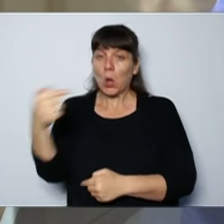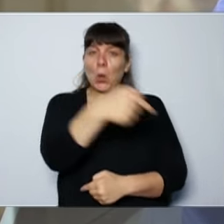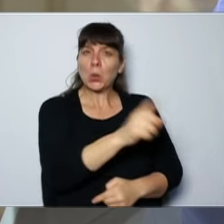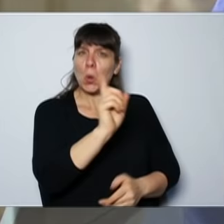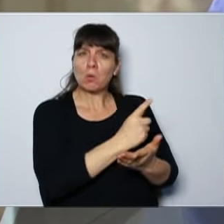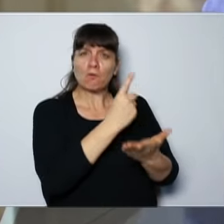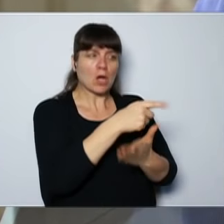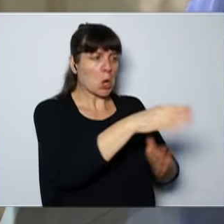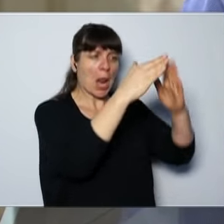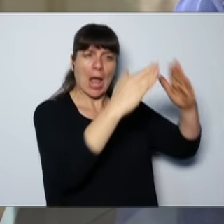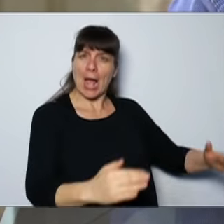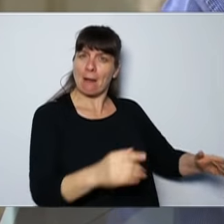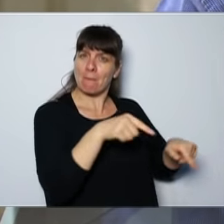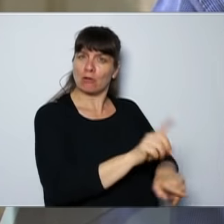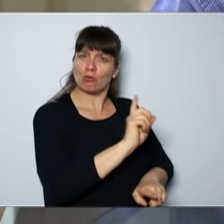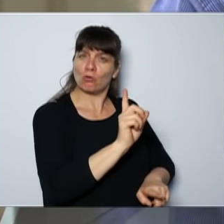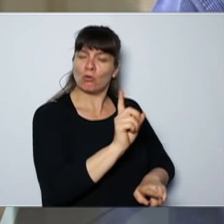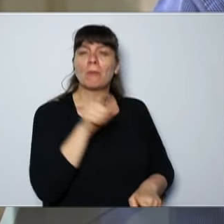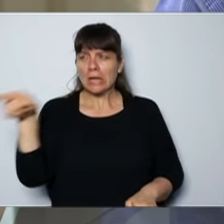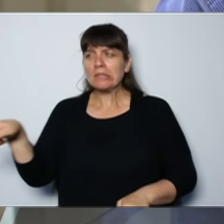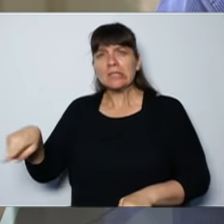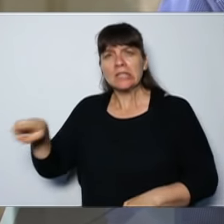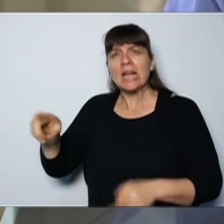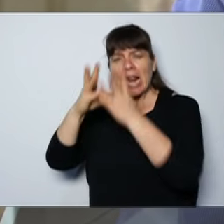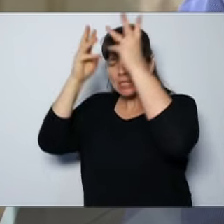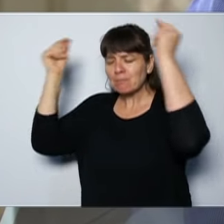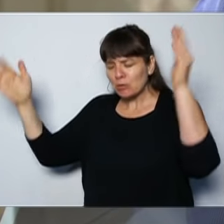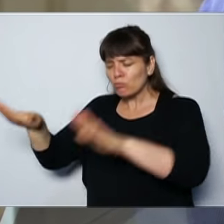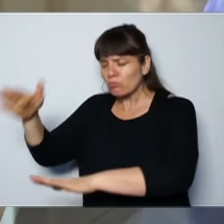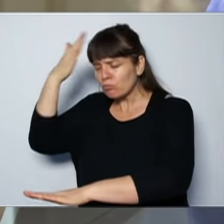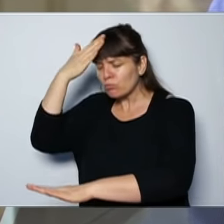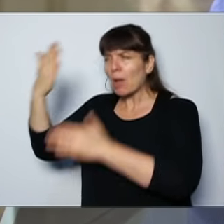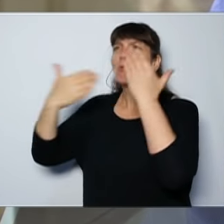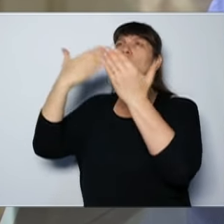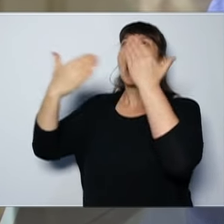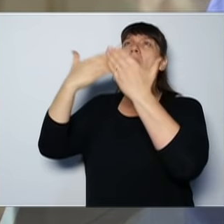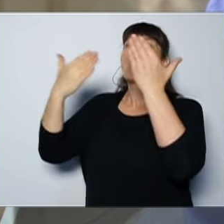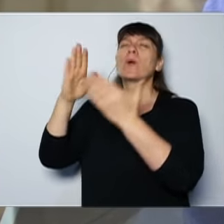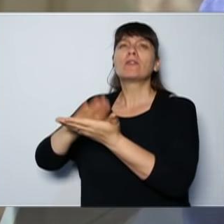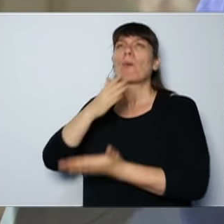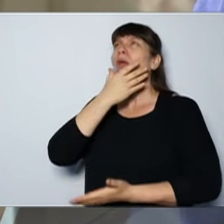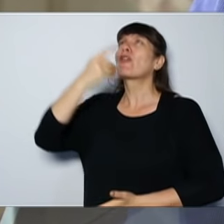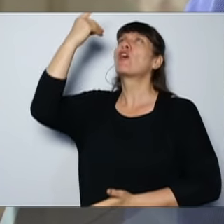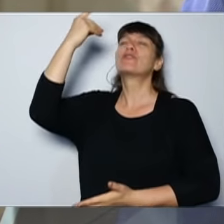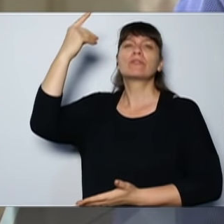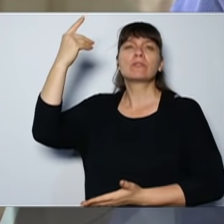no habían ido a la carpa. Y también ellos se pusieron a hablar en éxtasis.